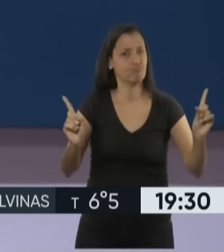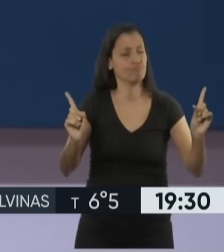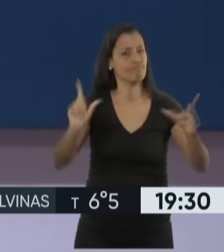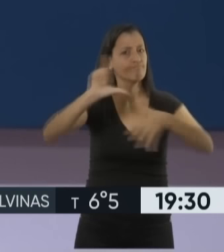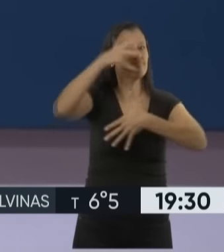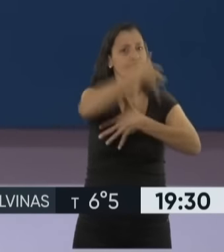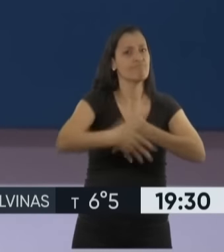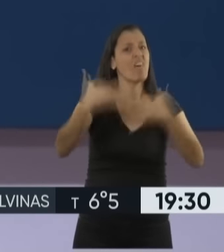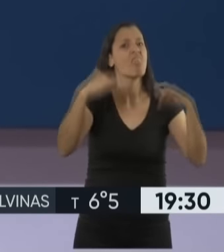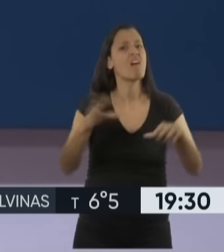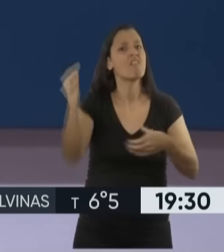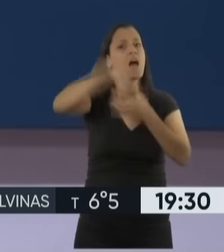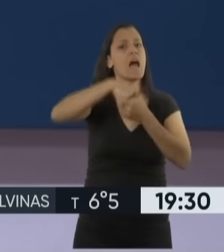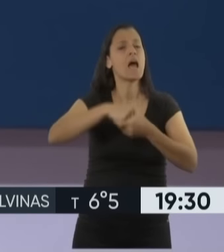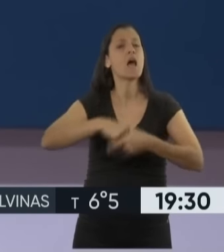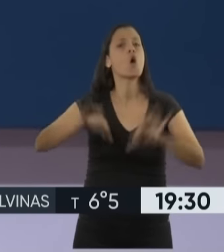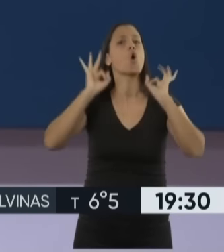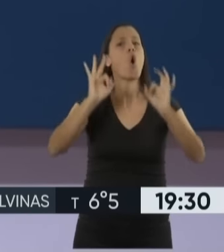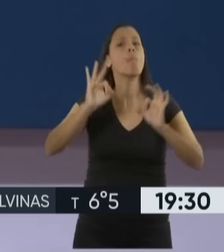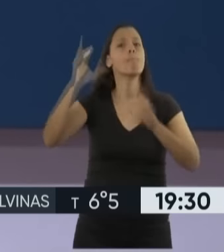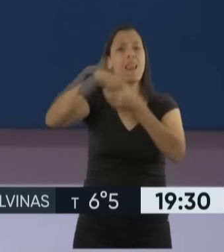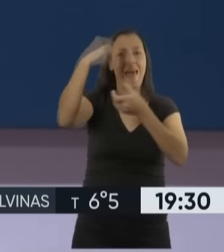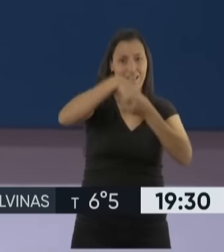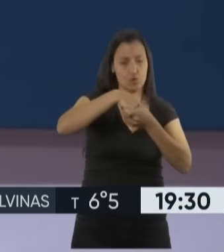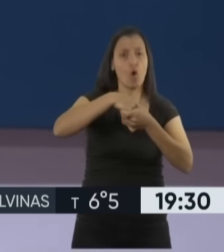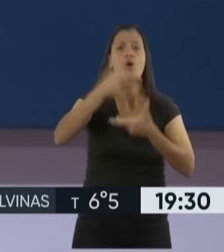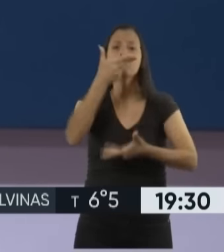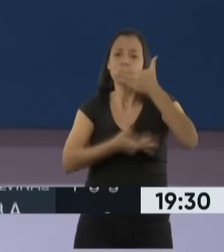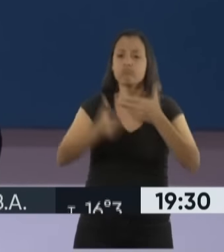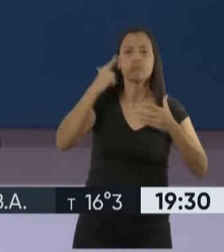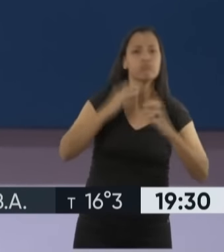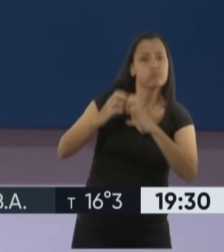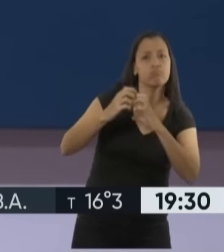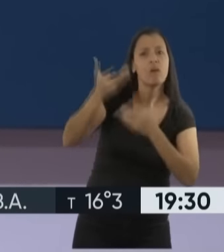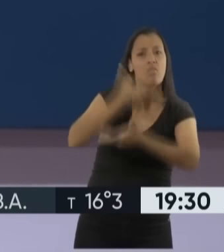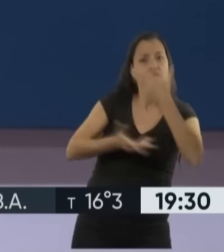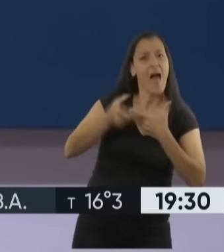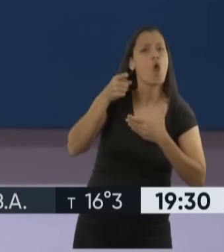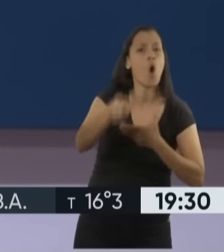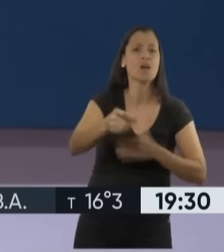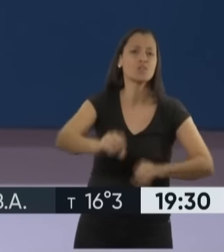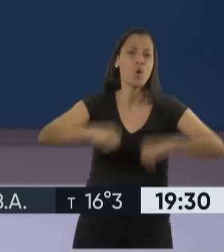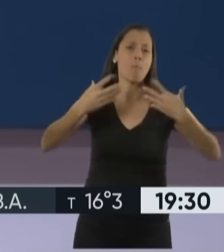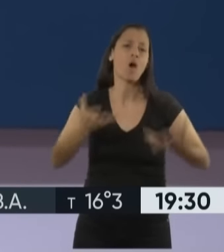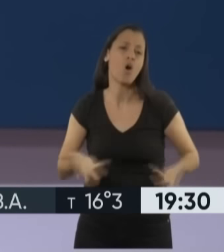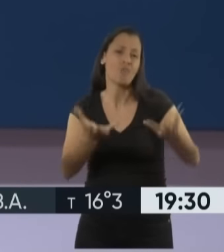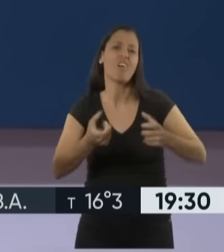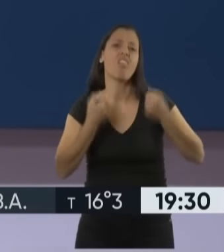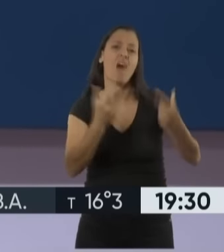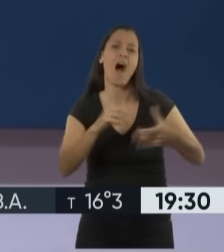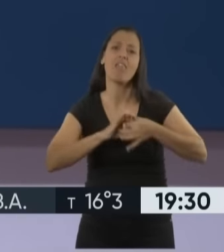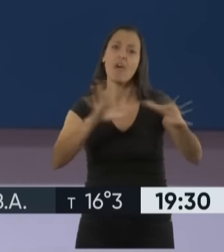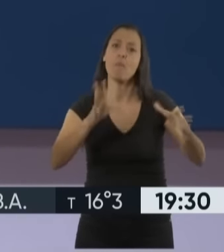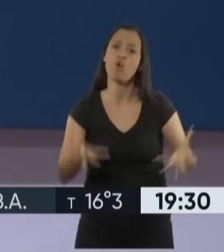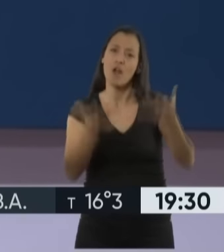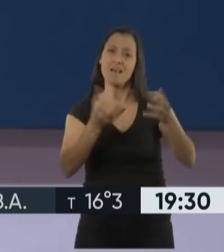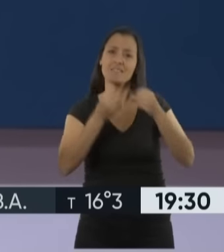continente el diálogo en la diversidad es el mejor instrumento para promover la democracia